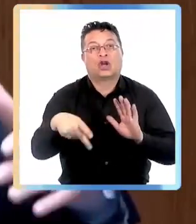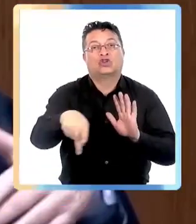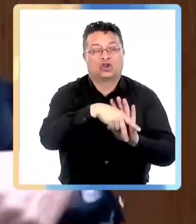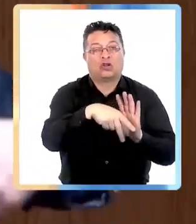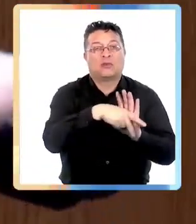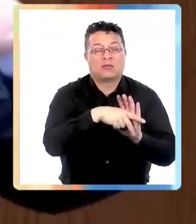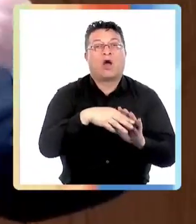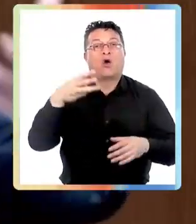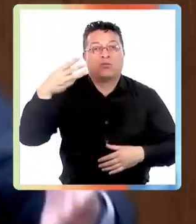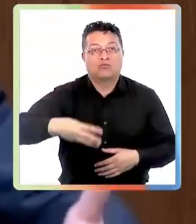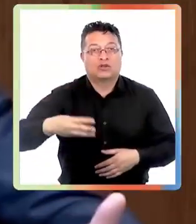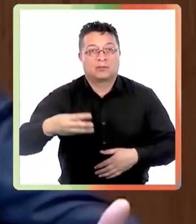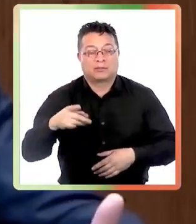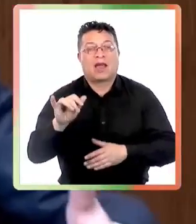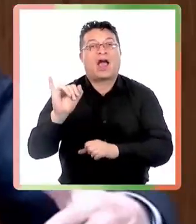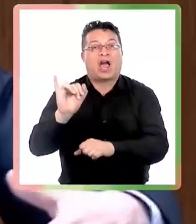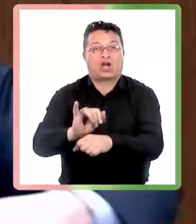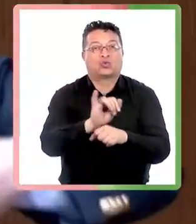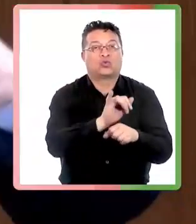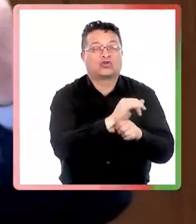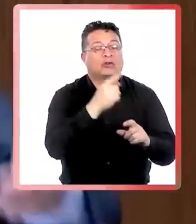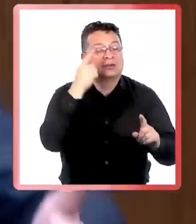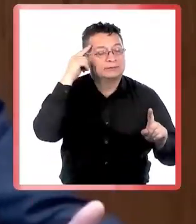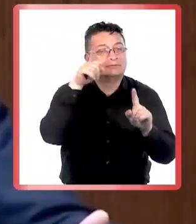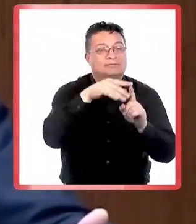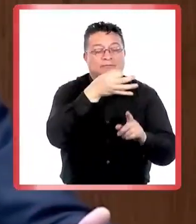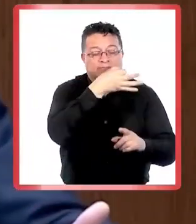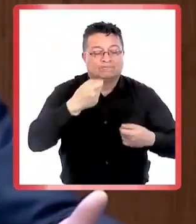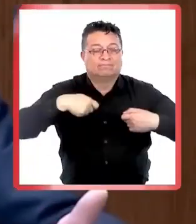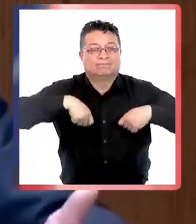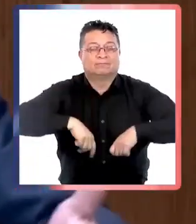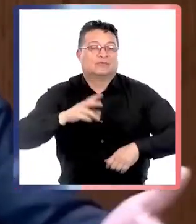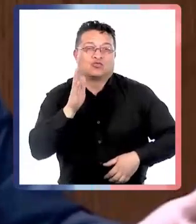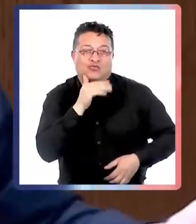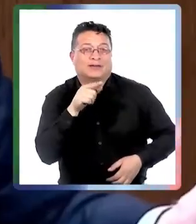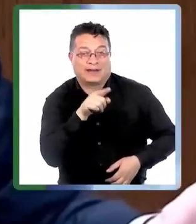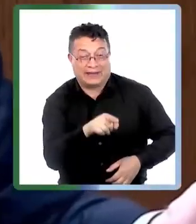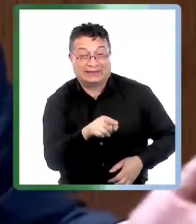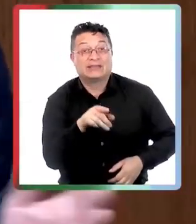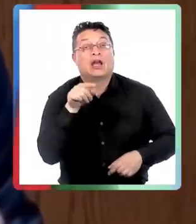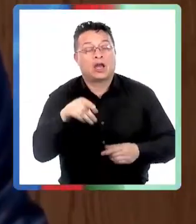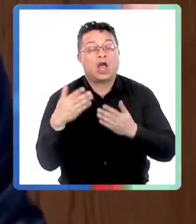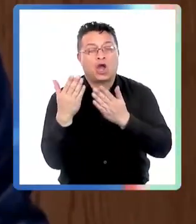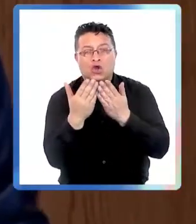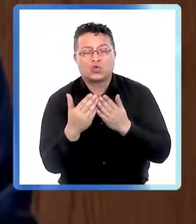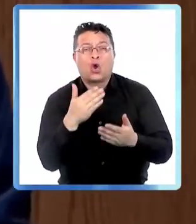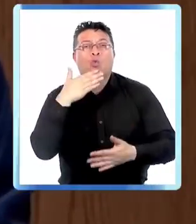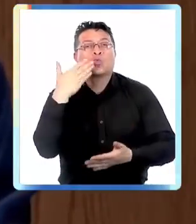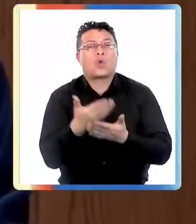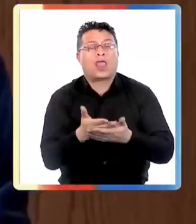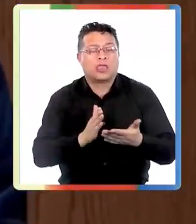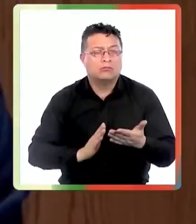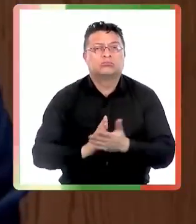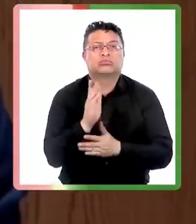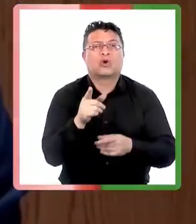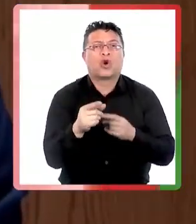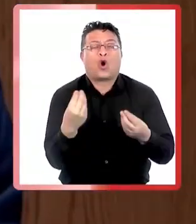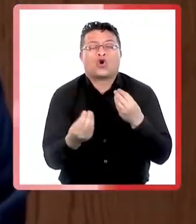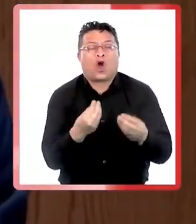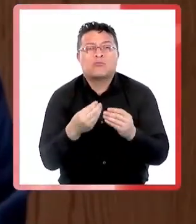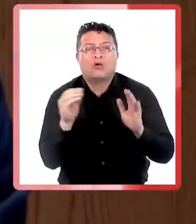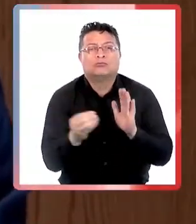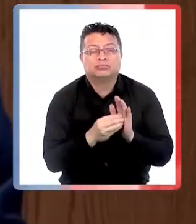que se mantuvo las normas que se aplicaban con los municipios a las entidades sin fines de lucro, que fue un problema que estamos estudiando cuándo se generó esto,